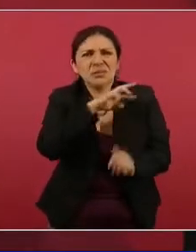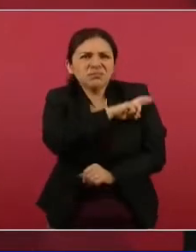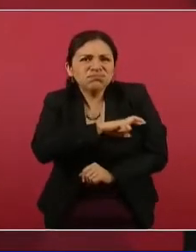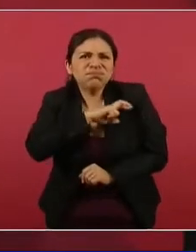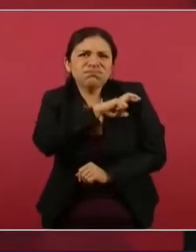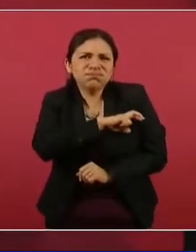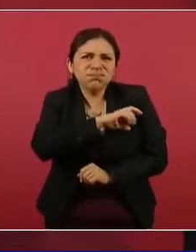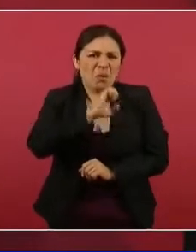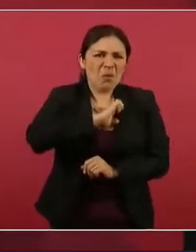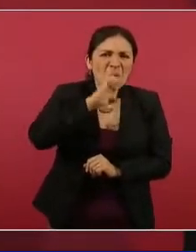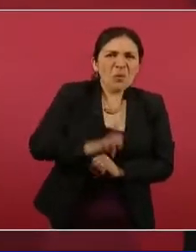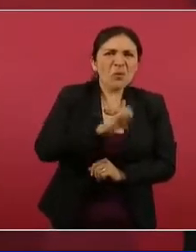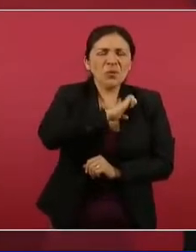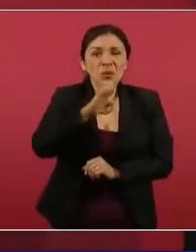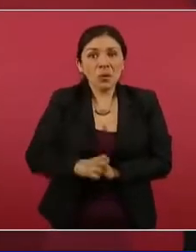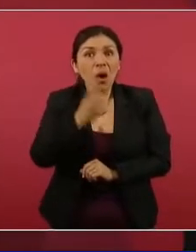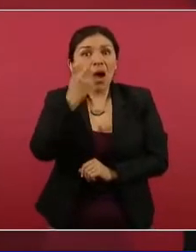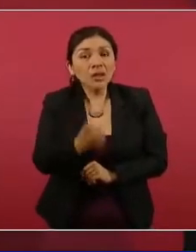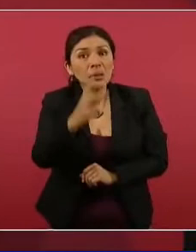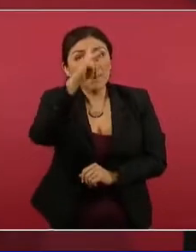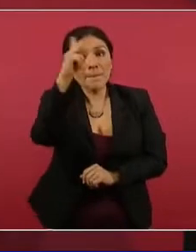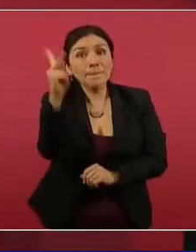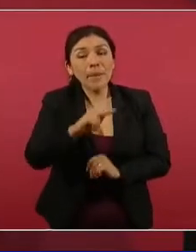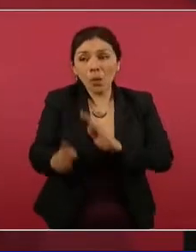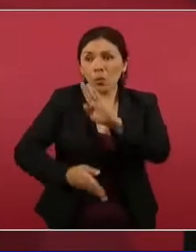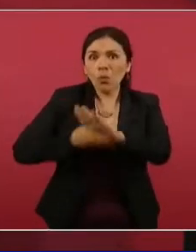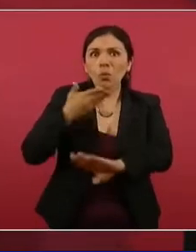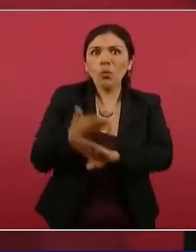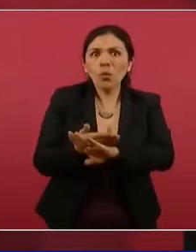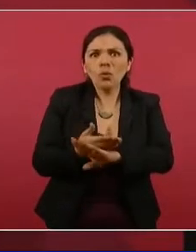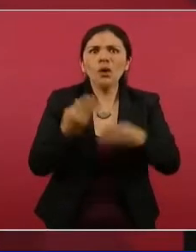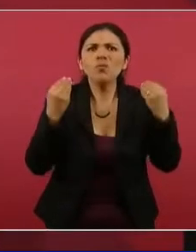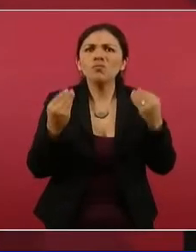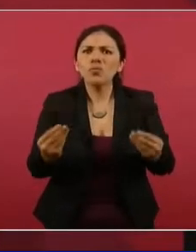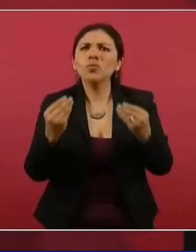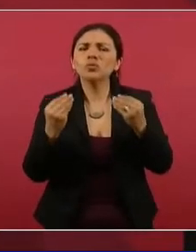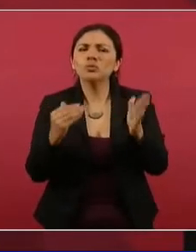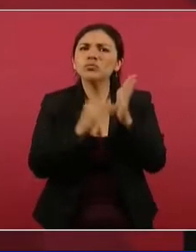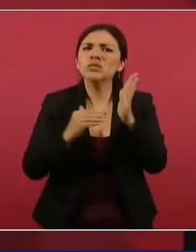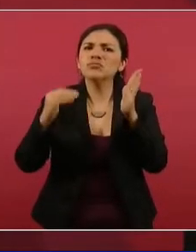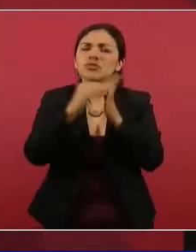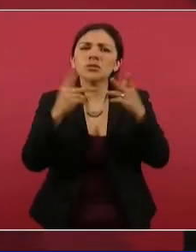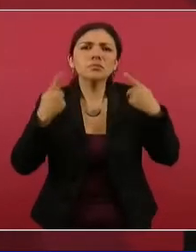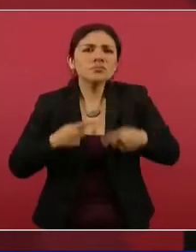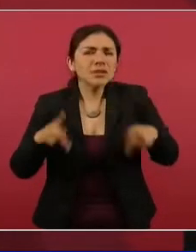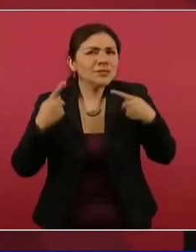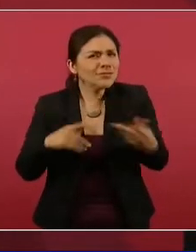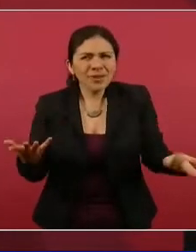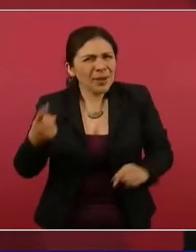odios se está perjudicando a millones de personas?